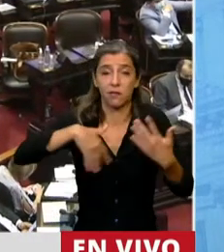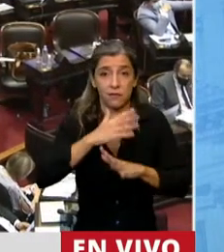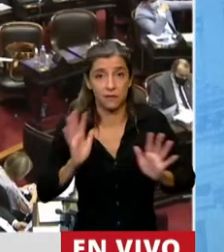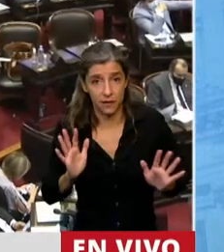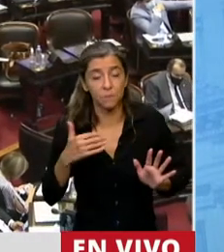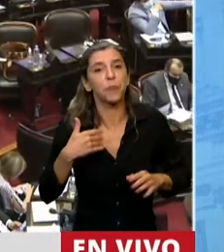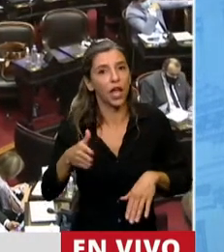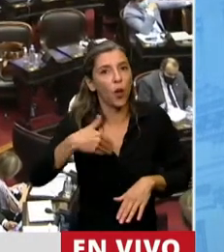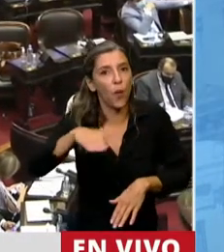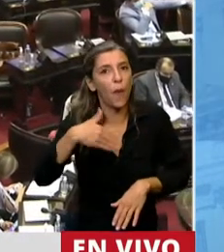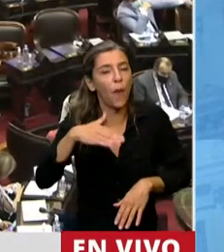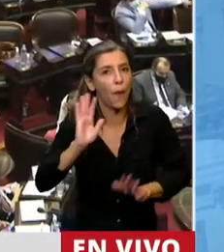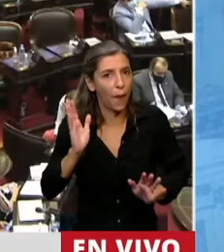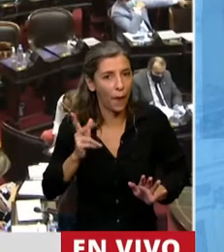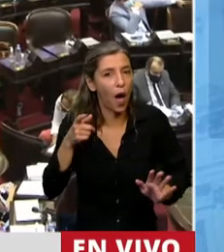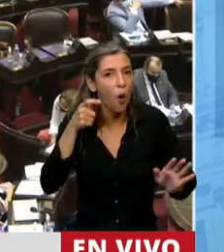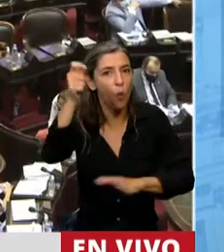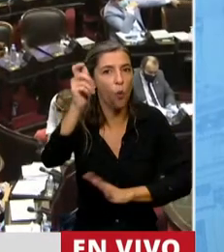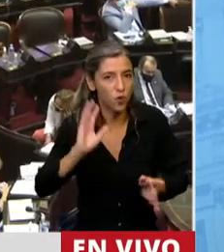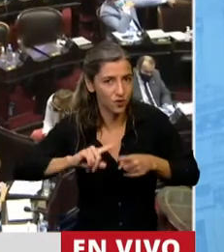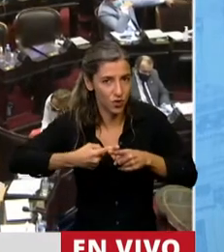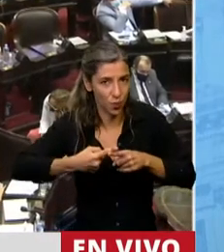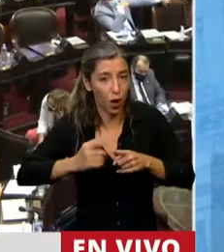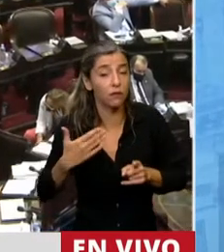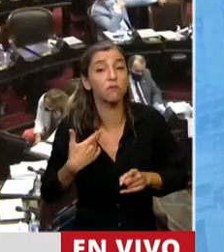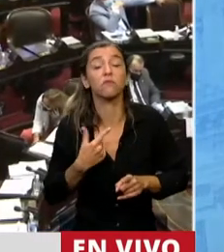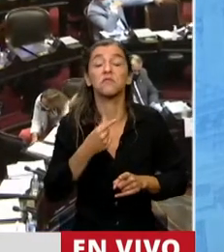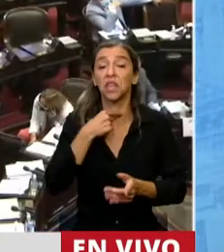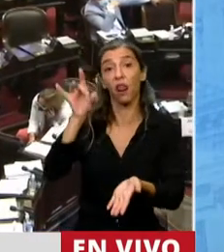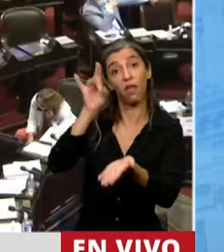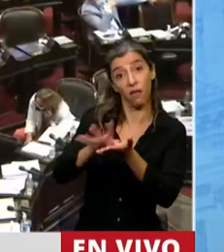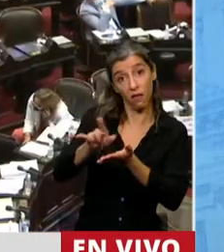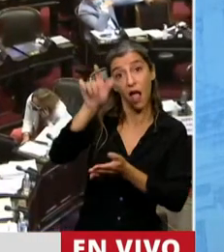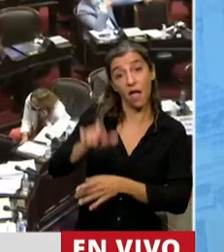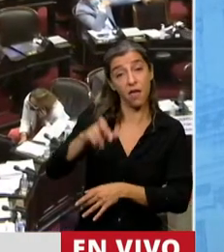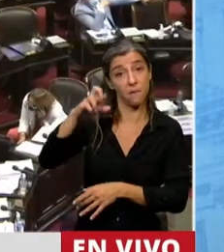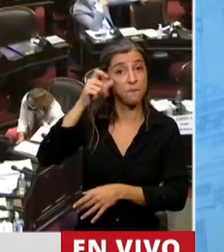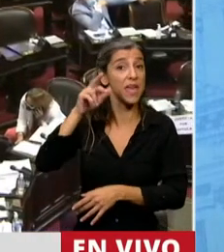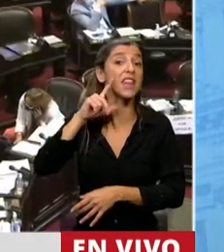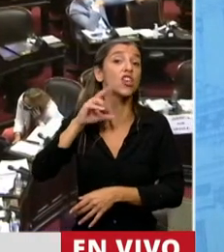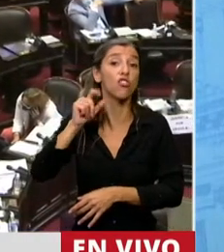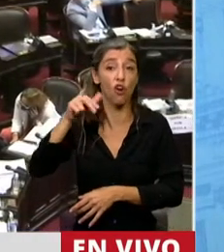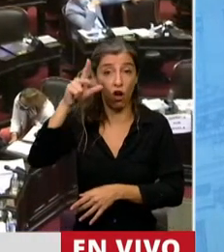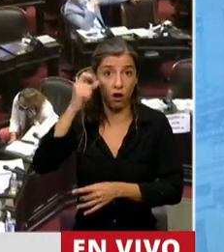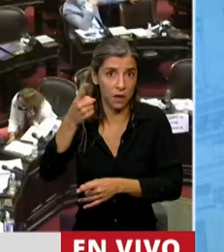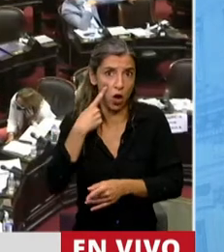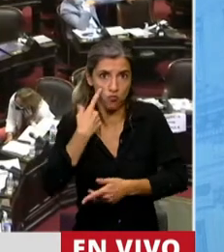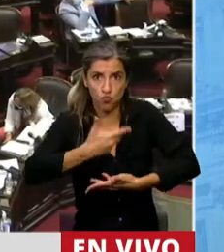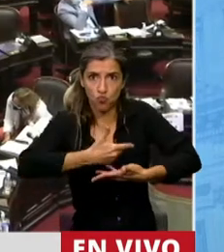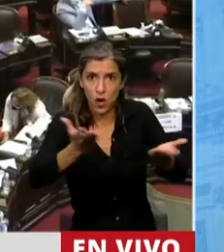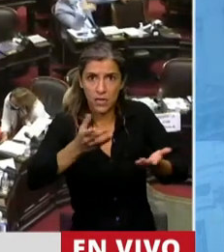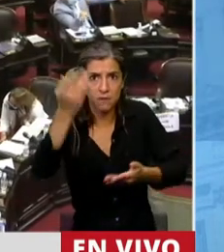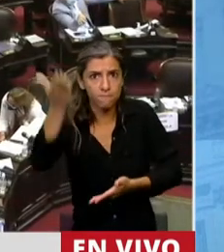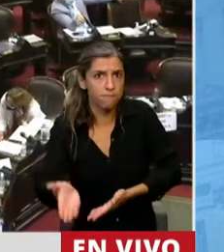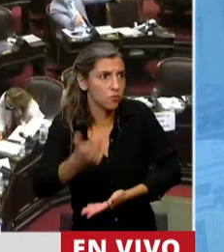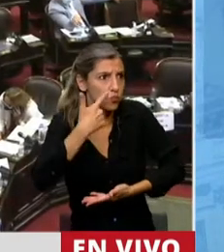del Poder Legislativo es echarlo al doctor Pedicone, que puso en evidencia claramente lo que todo o